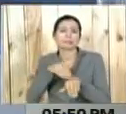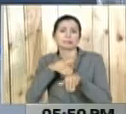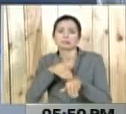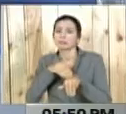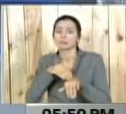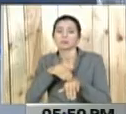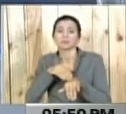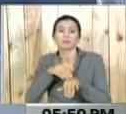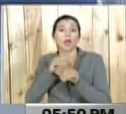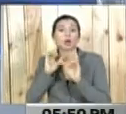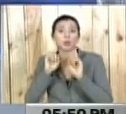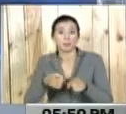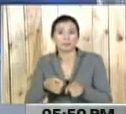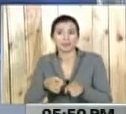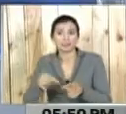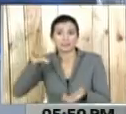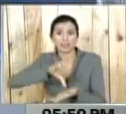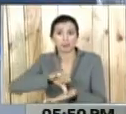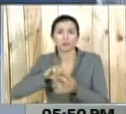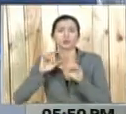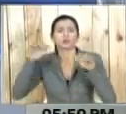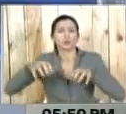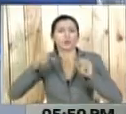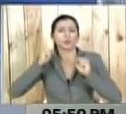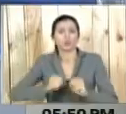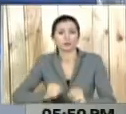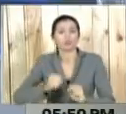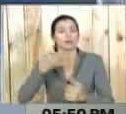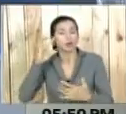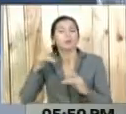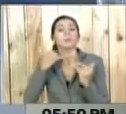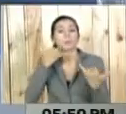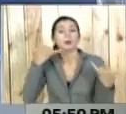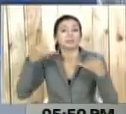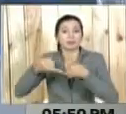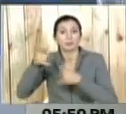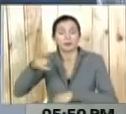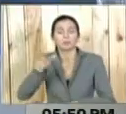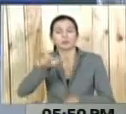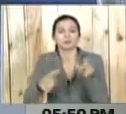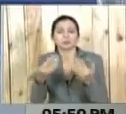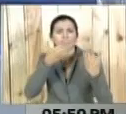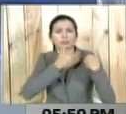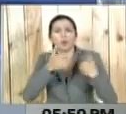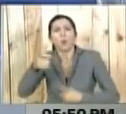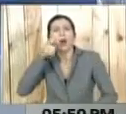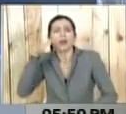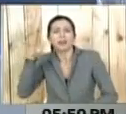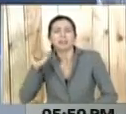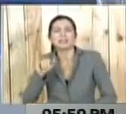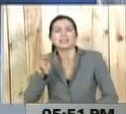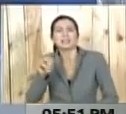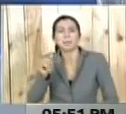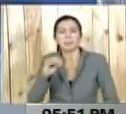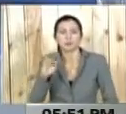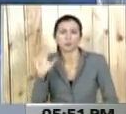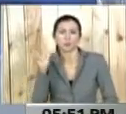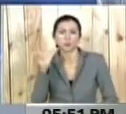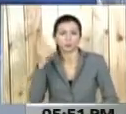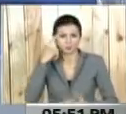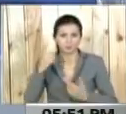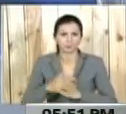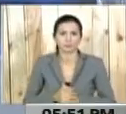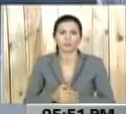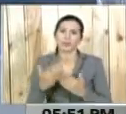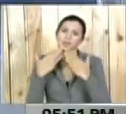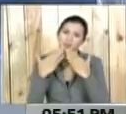del centro. Cuidado, por ahí tenemos previsto hacer contacto telefónico con la gente del INAME para que nos dé el pronóstico y también qué está sucediendo con este tema. Igual